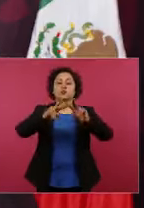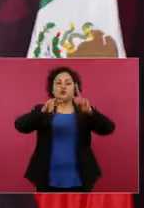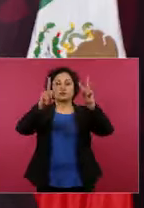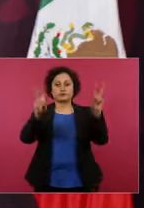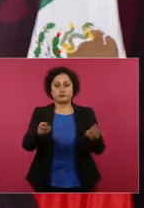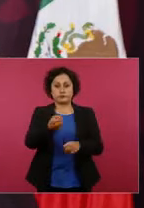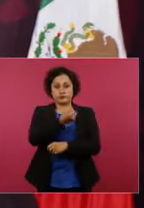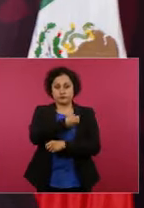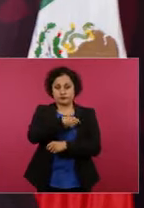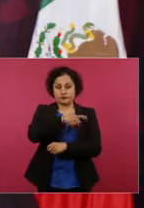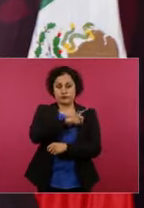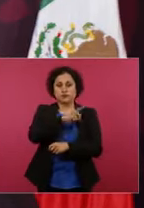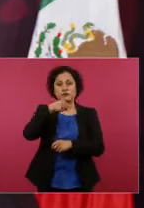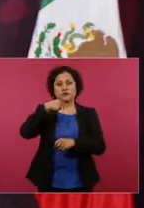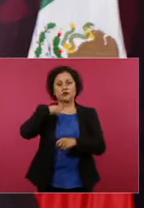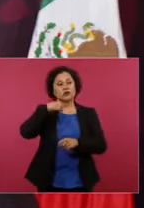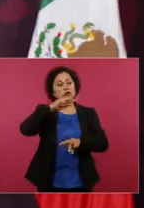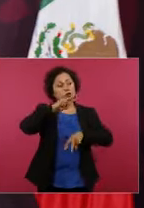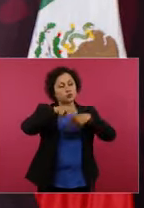sea, revisar